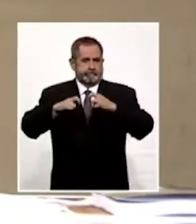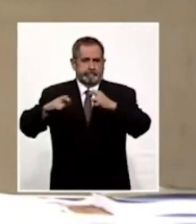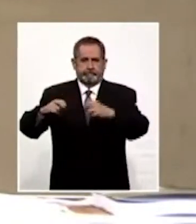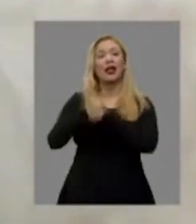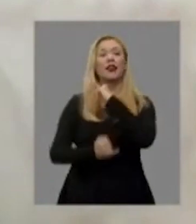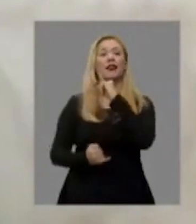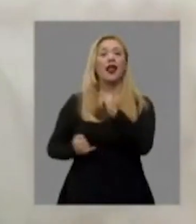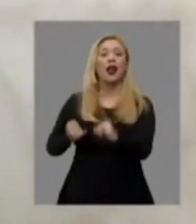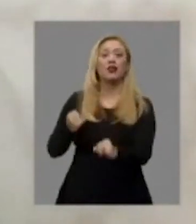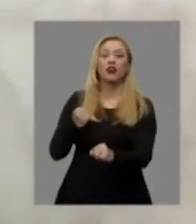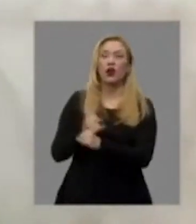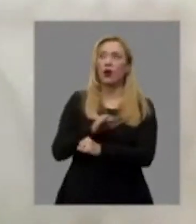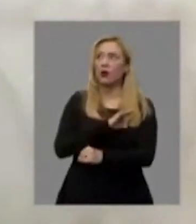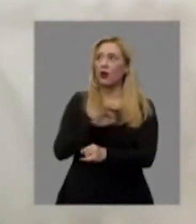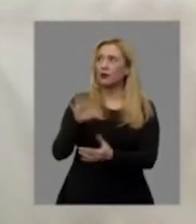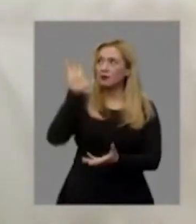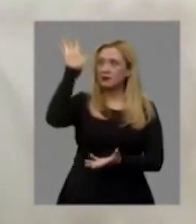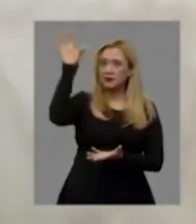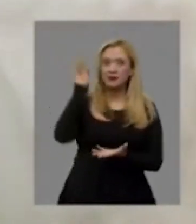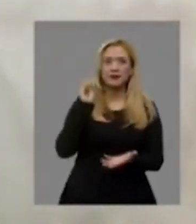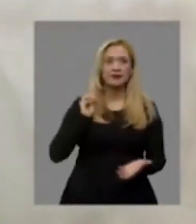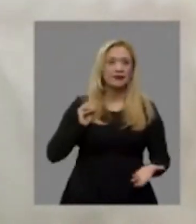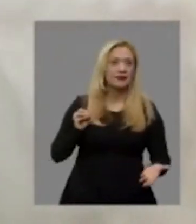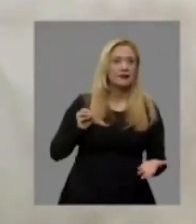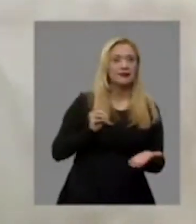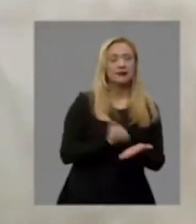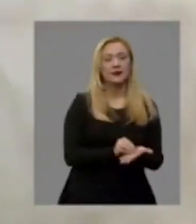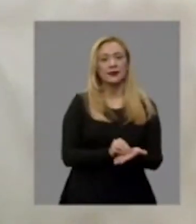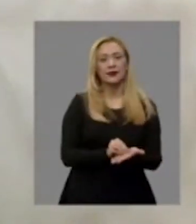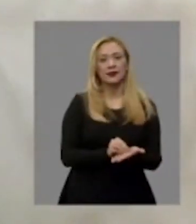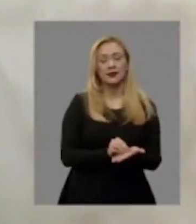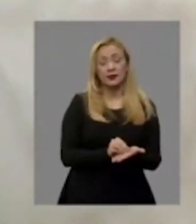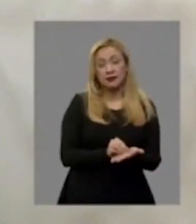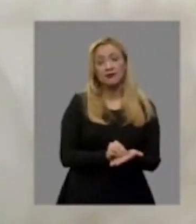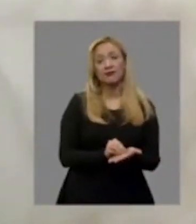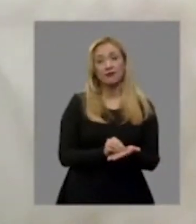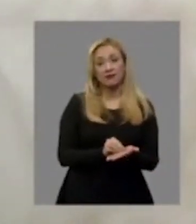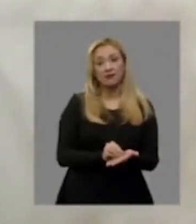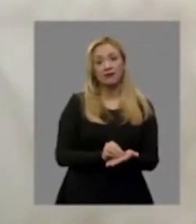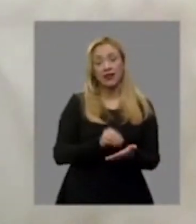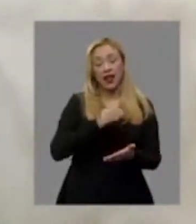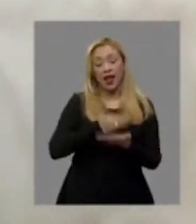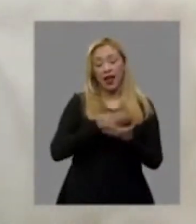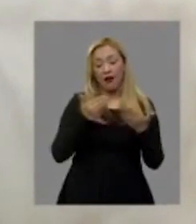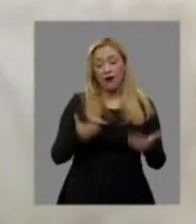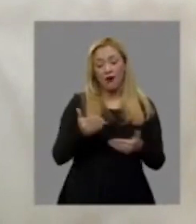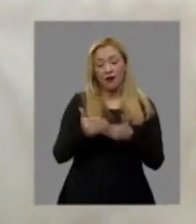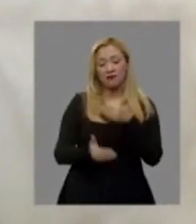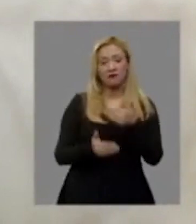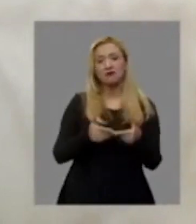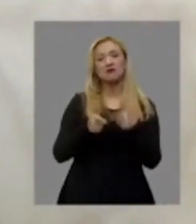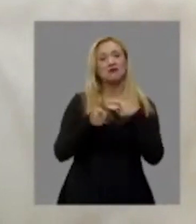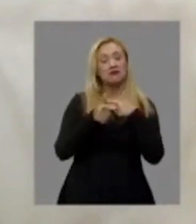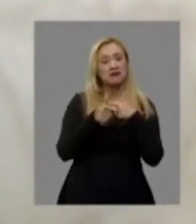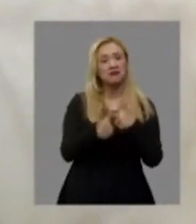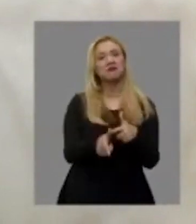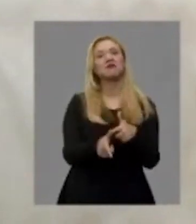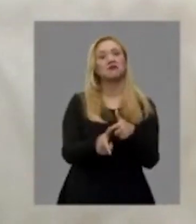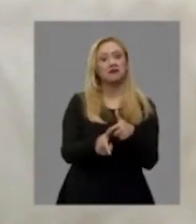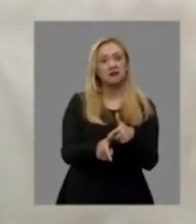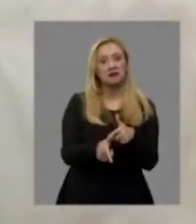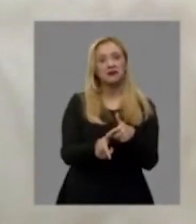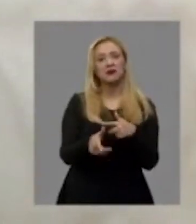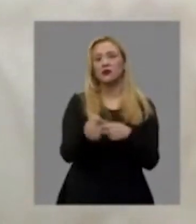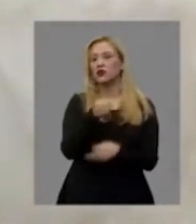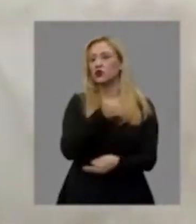Justicia de la Nación para los próximos 4 años. Piña Hernández, de carrera judicial, obtuvo los 6 votos necesarios de sus